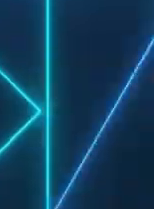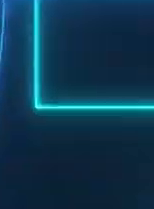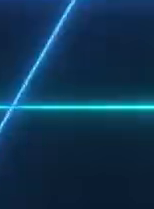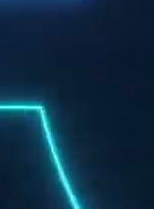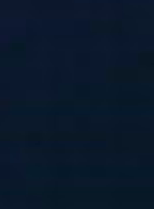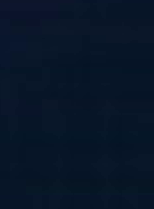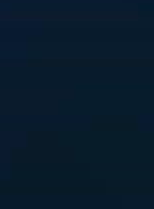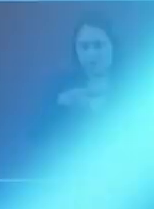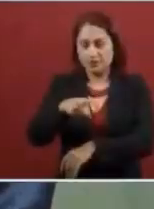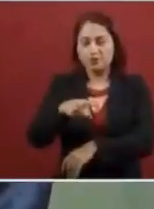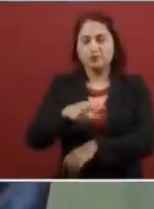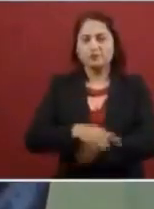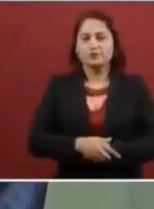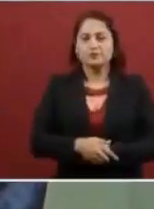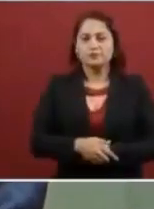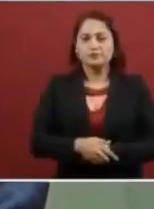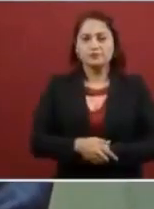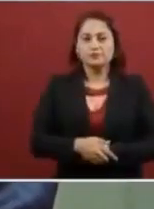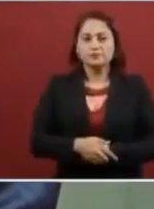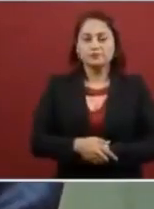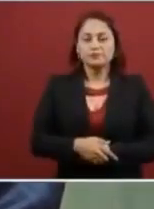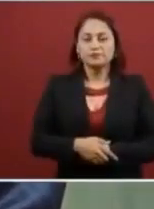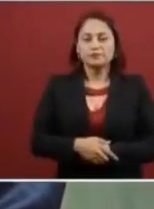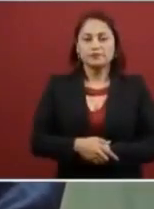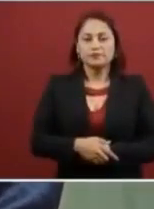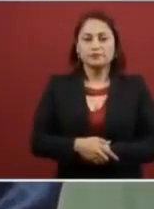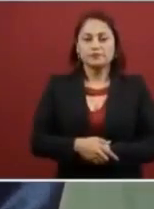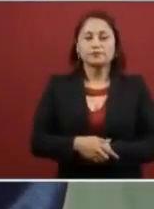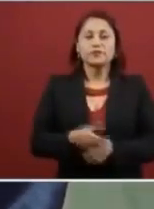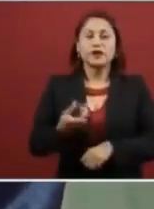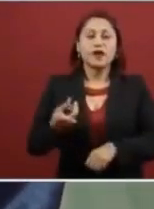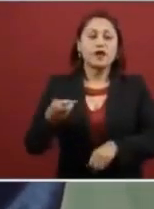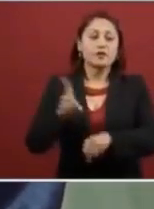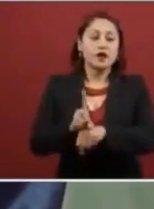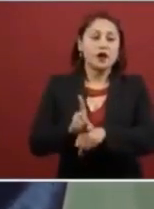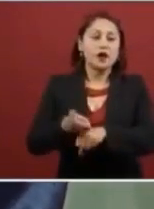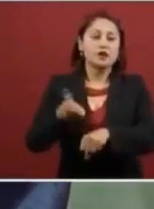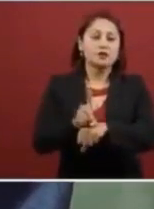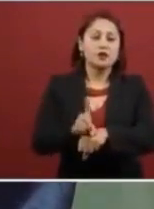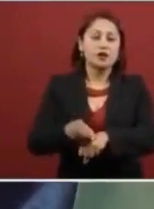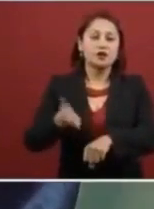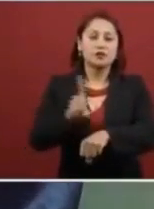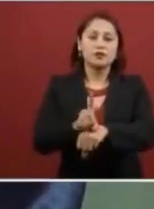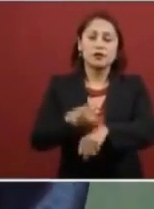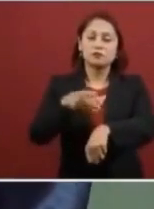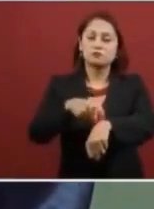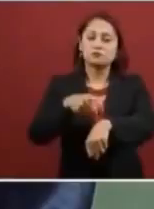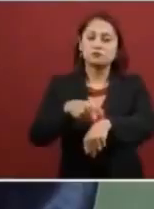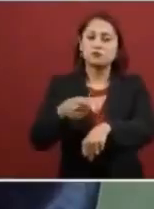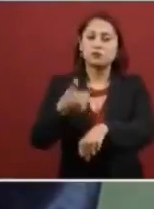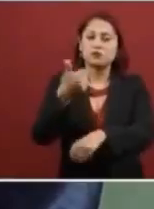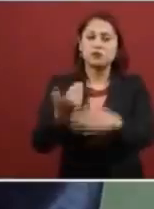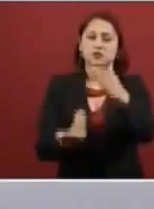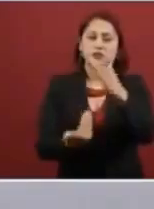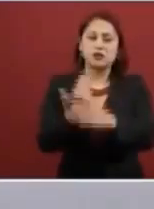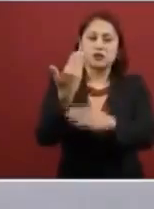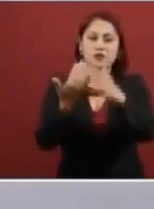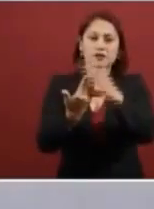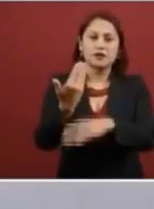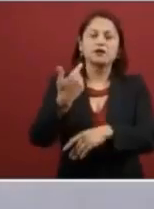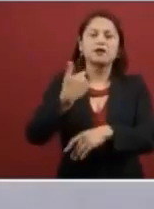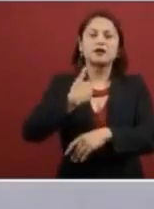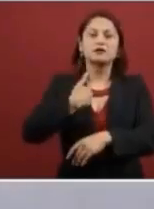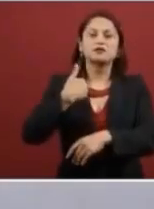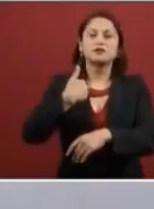nacional todos los días desde las seis de la mañana presidido la reunión